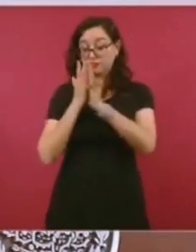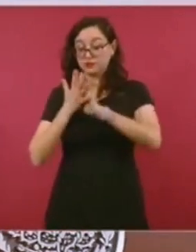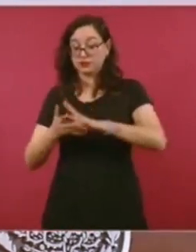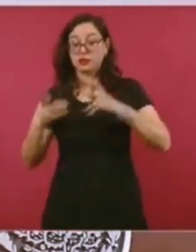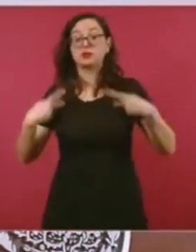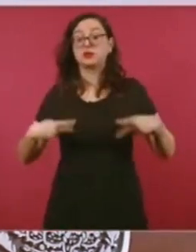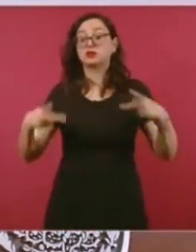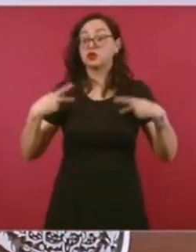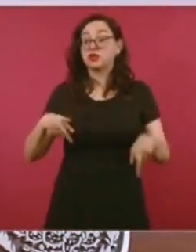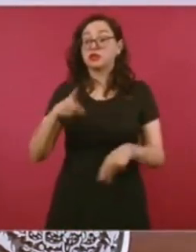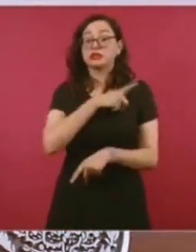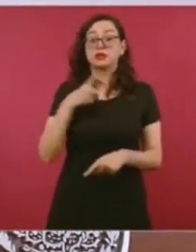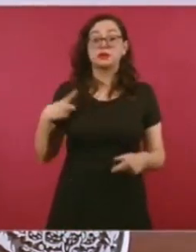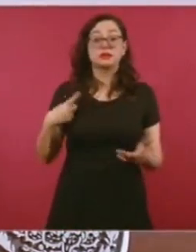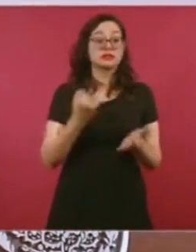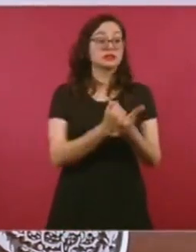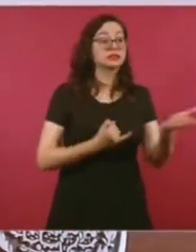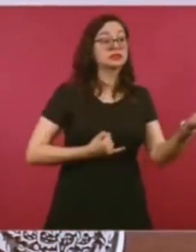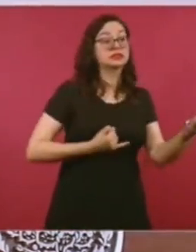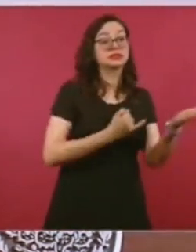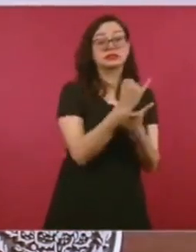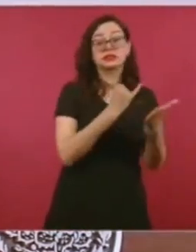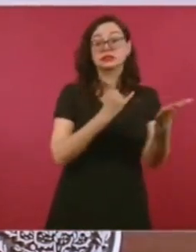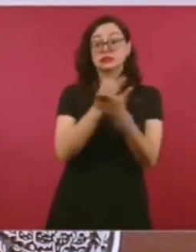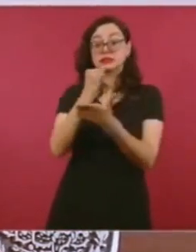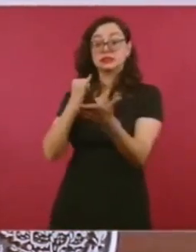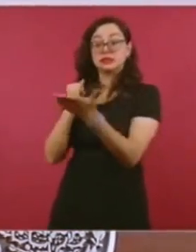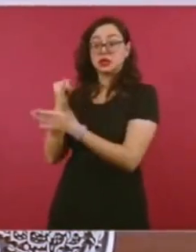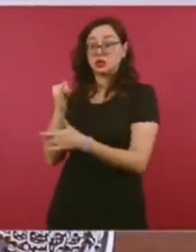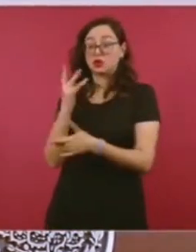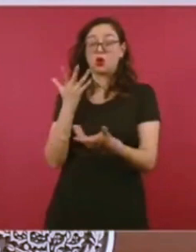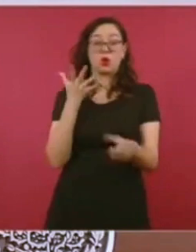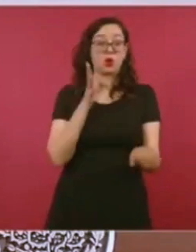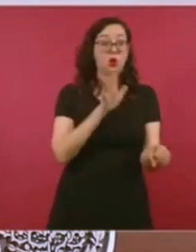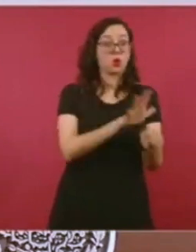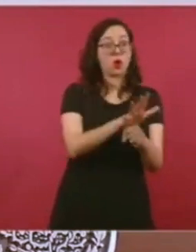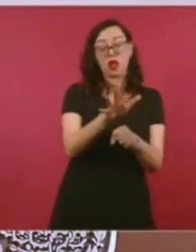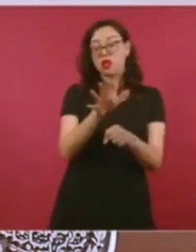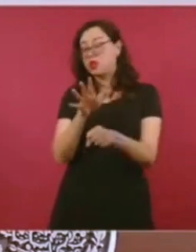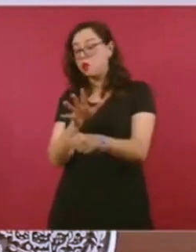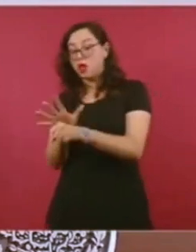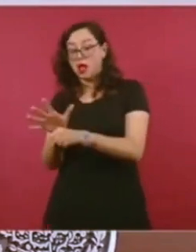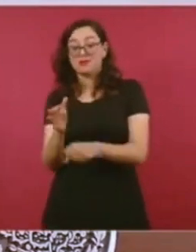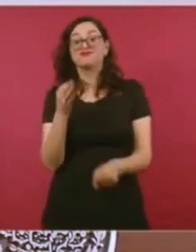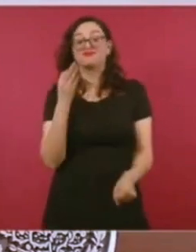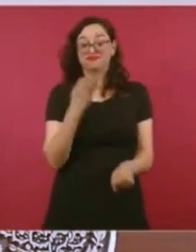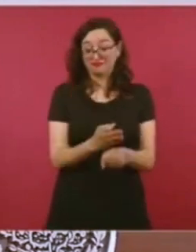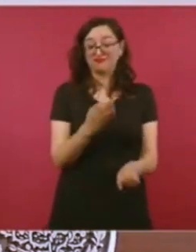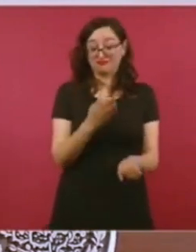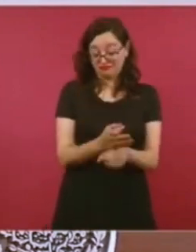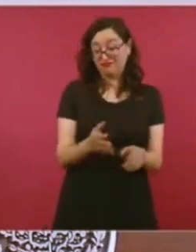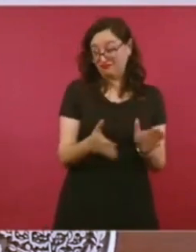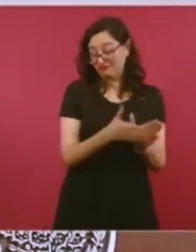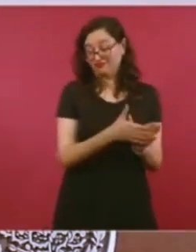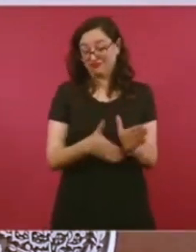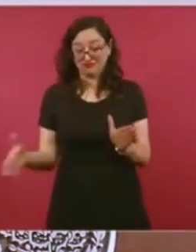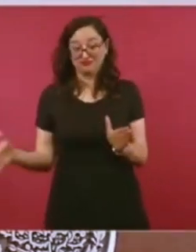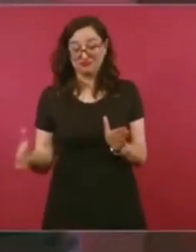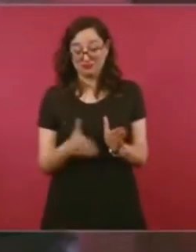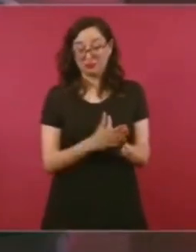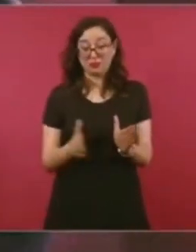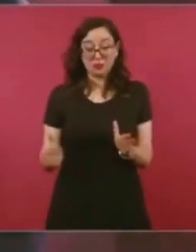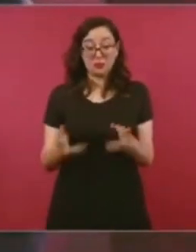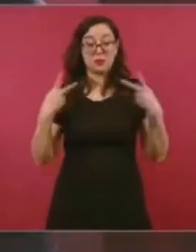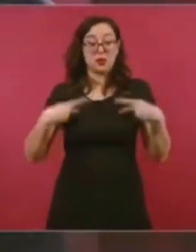Regido los destinos del país enriqueciéndose a costa del sufrimiento del pueblo han utilizado el tráfico de influencias y la